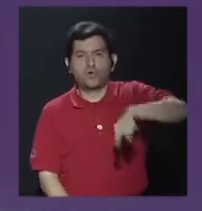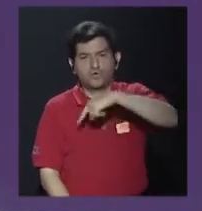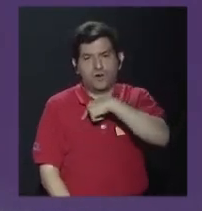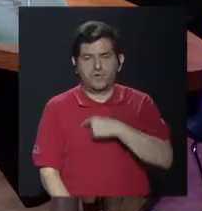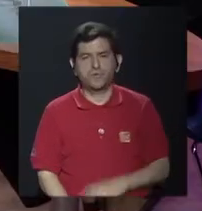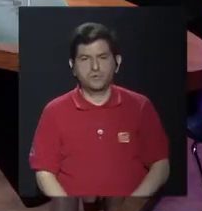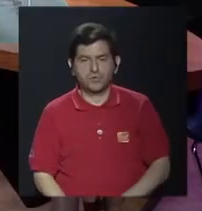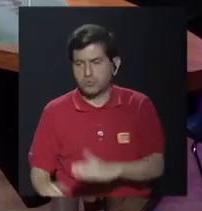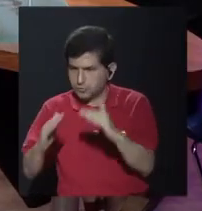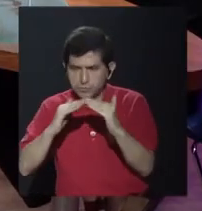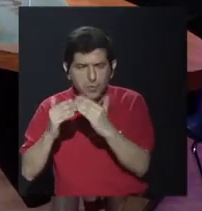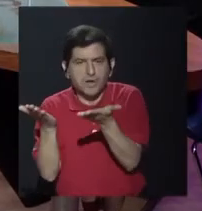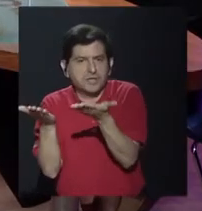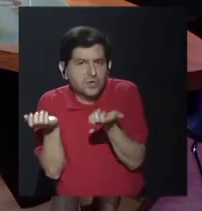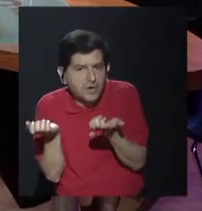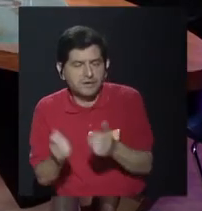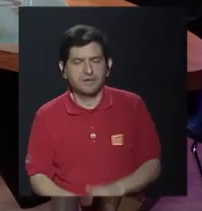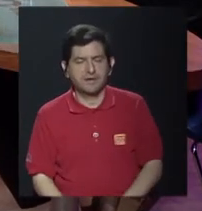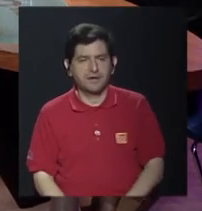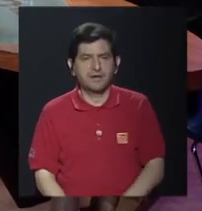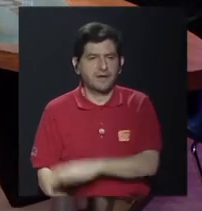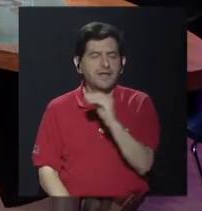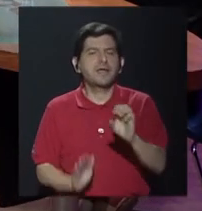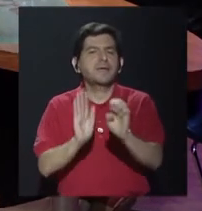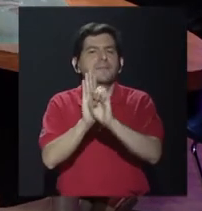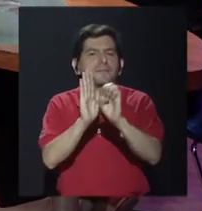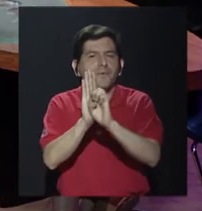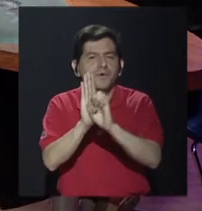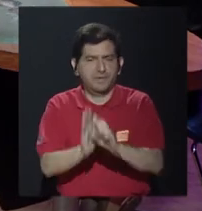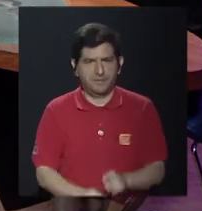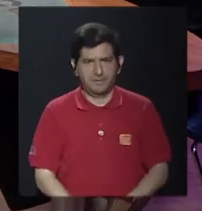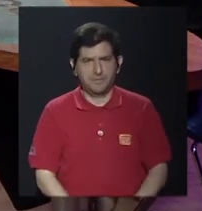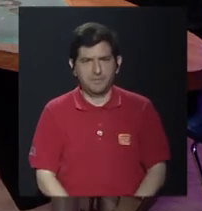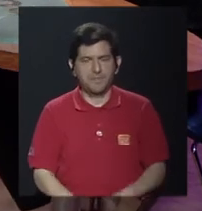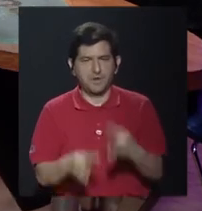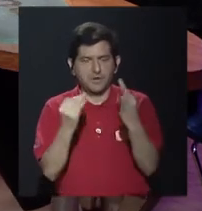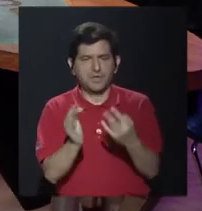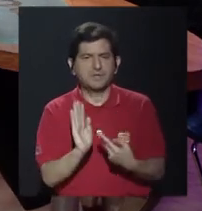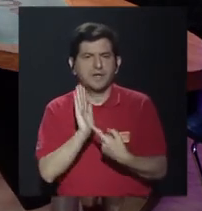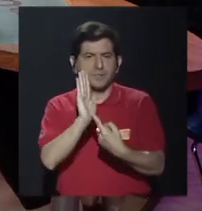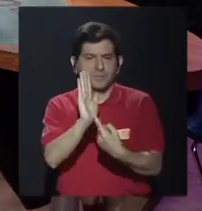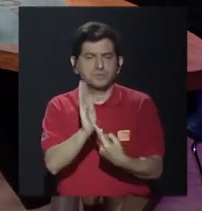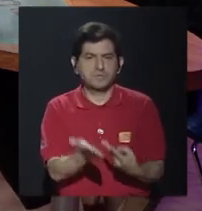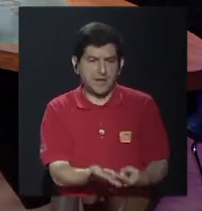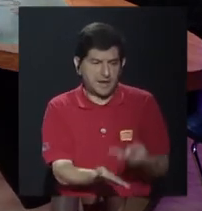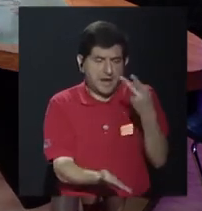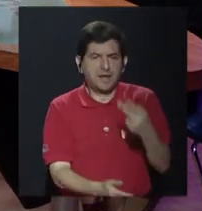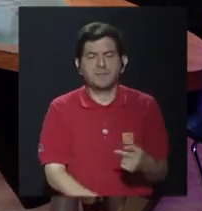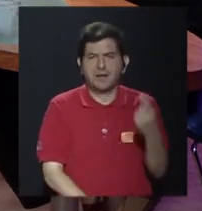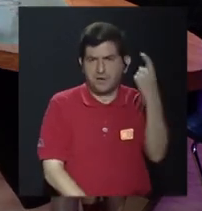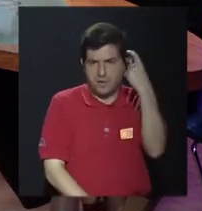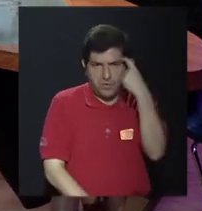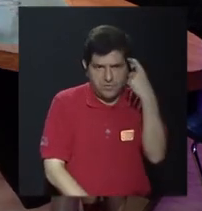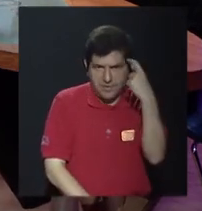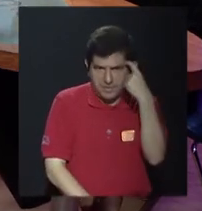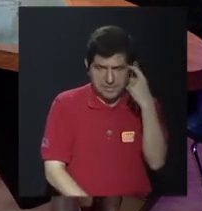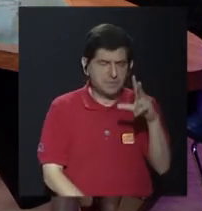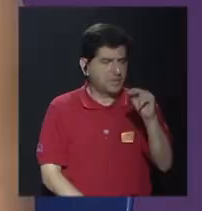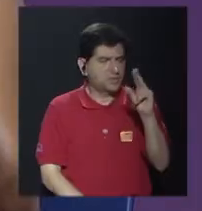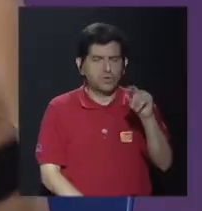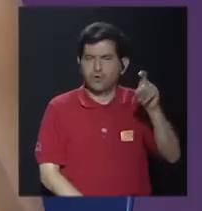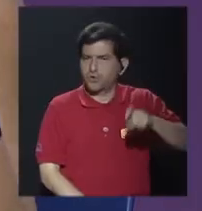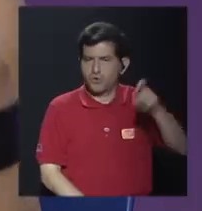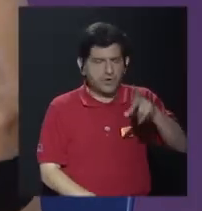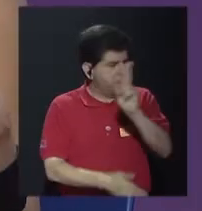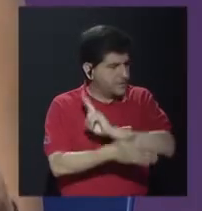abajo, ¿verdad? Y también poner, por ejemplo, en valor el pensamiento que no es pensamiento académico,